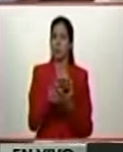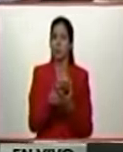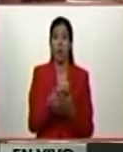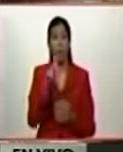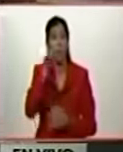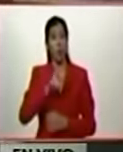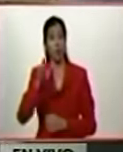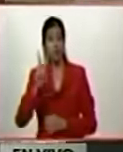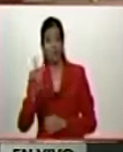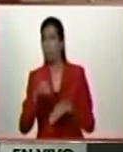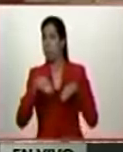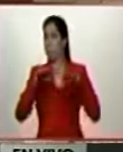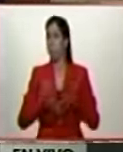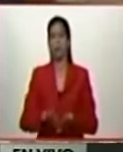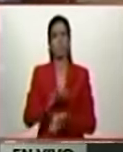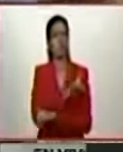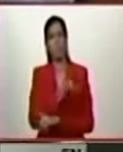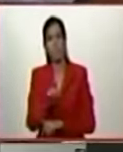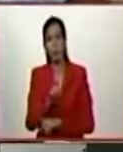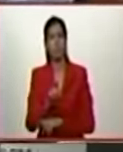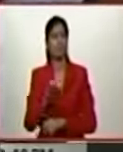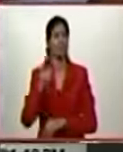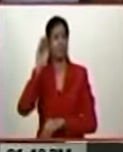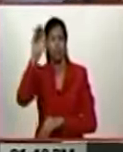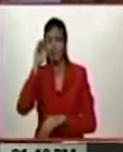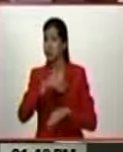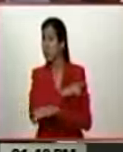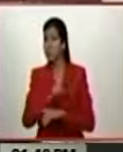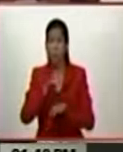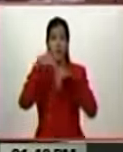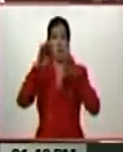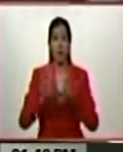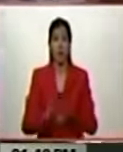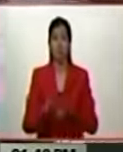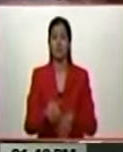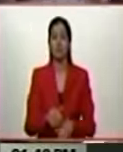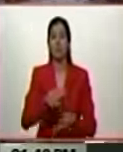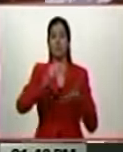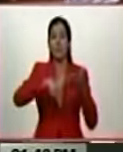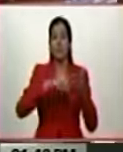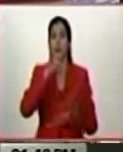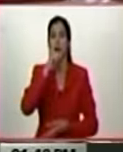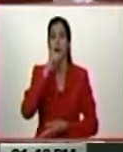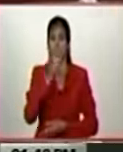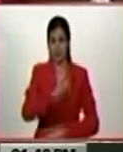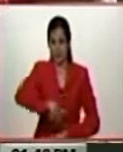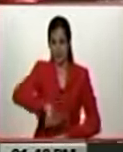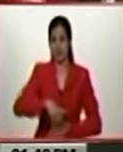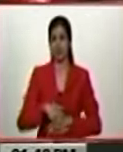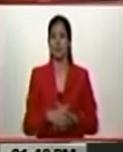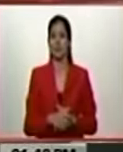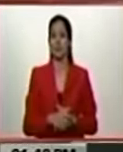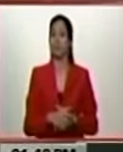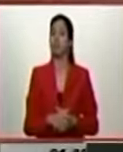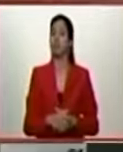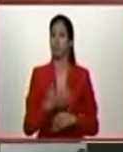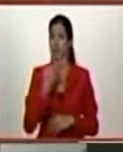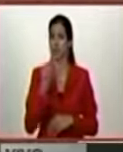pueblo venezolano ni los detendrá jamás. Nicolás Maduro Moros. En